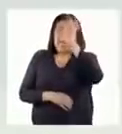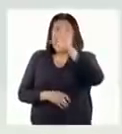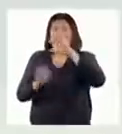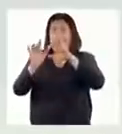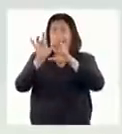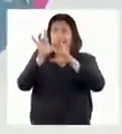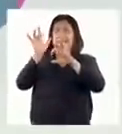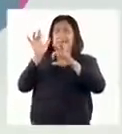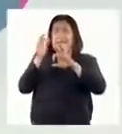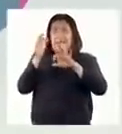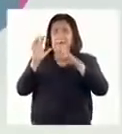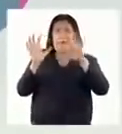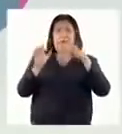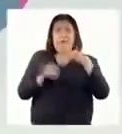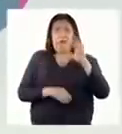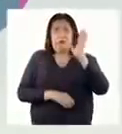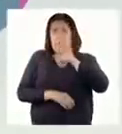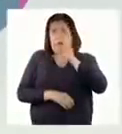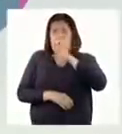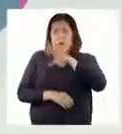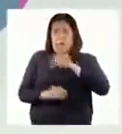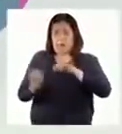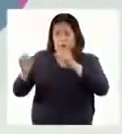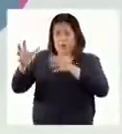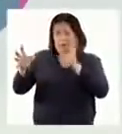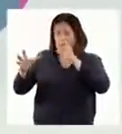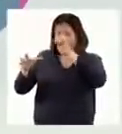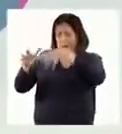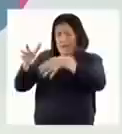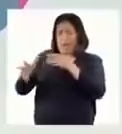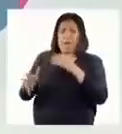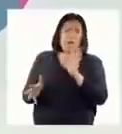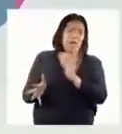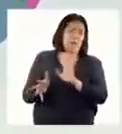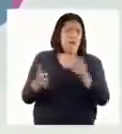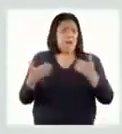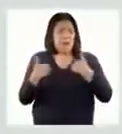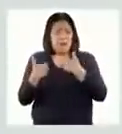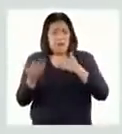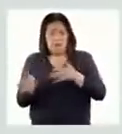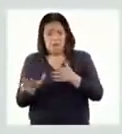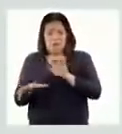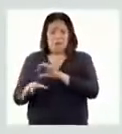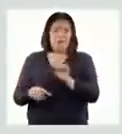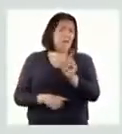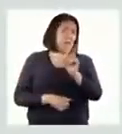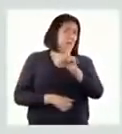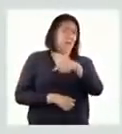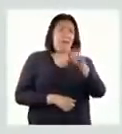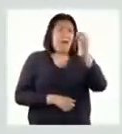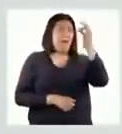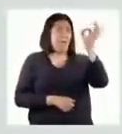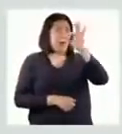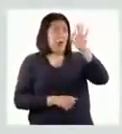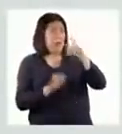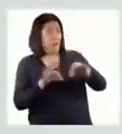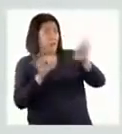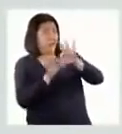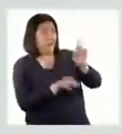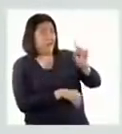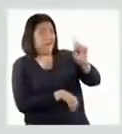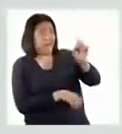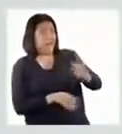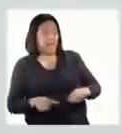colores brillantes. Son muy sucias porque están en la basura o sobre restos de animales. No creo que esas moscas tengan alguna importancia